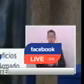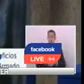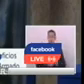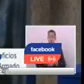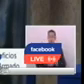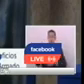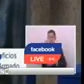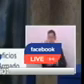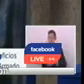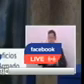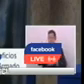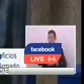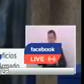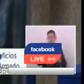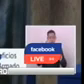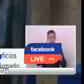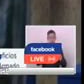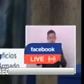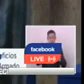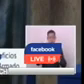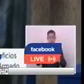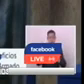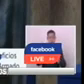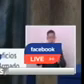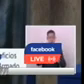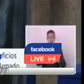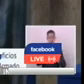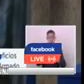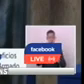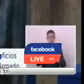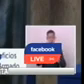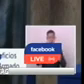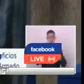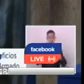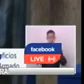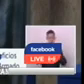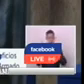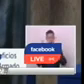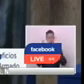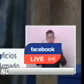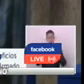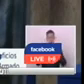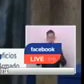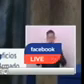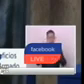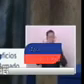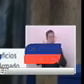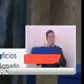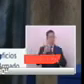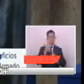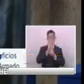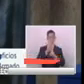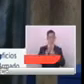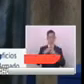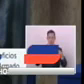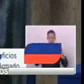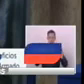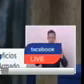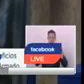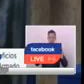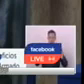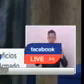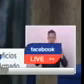las personas que hubieran sido inhabilitadas o inactivadas por no haber comprobado su